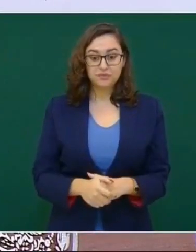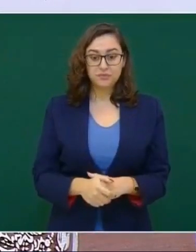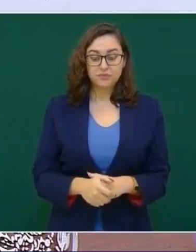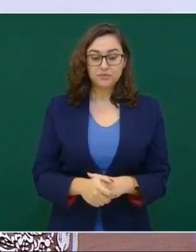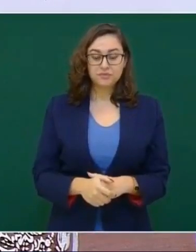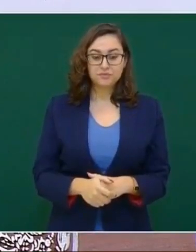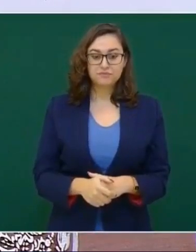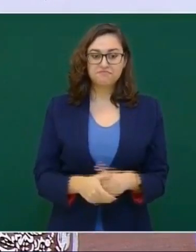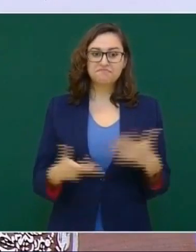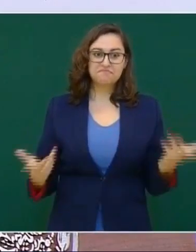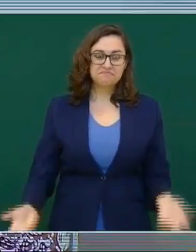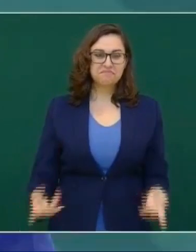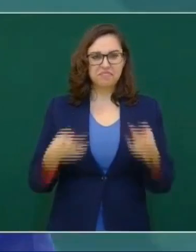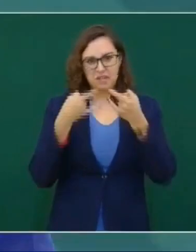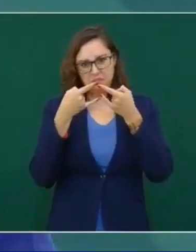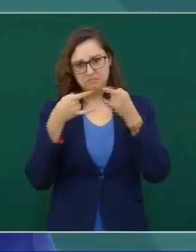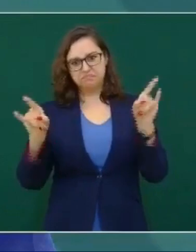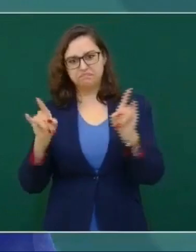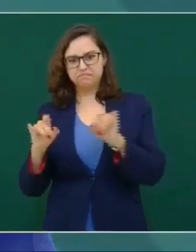enfrentando portazos, ¿no?